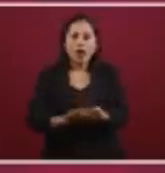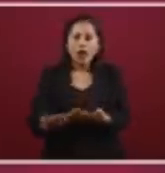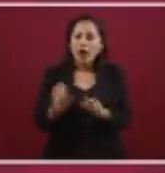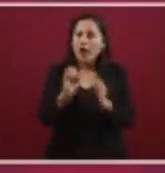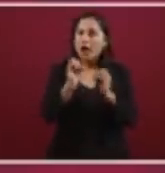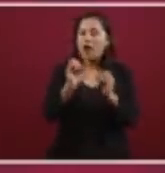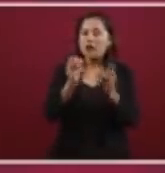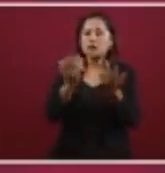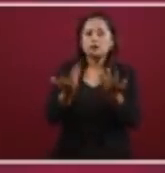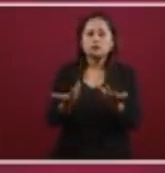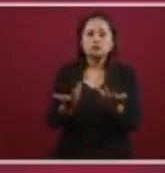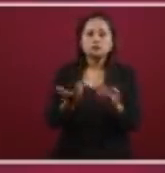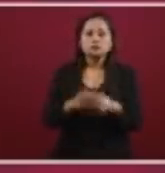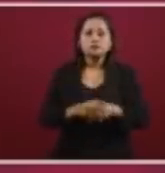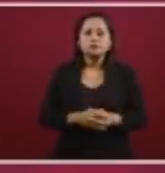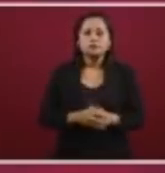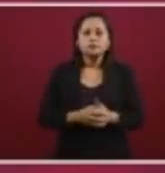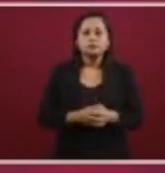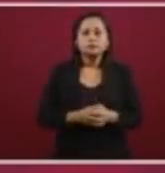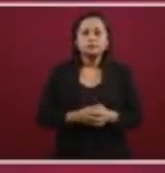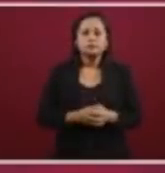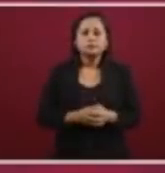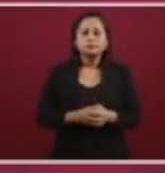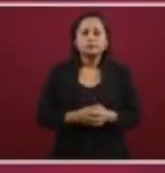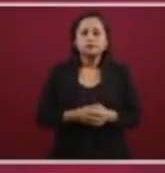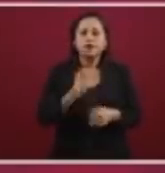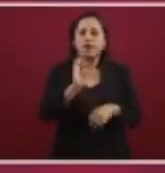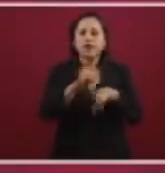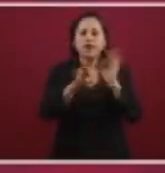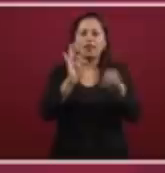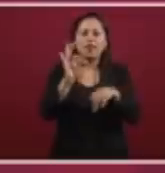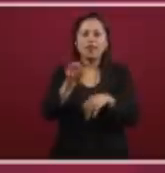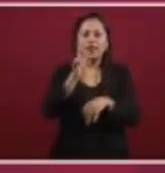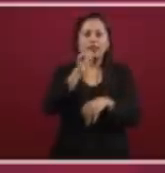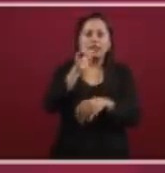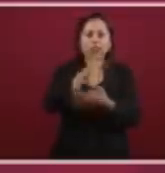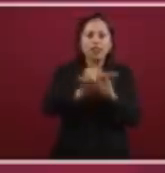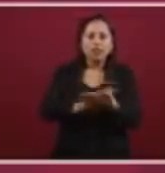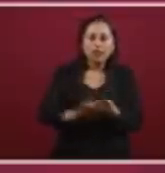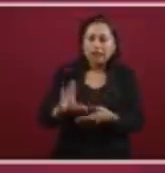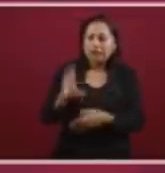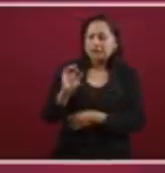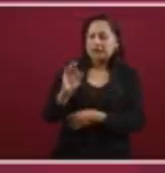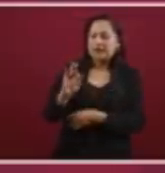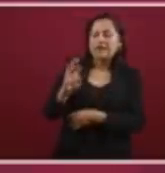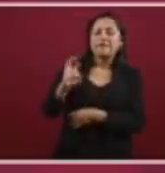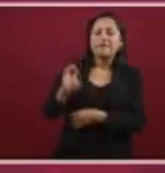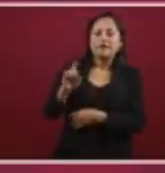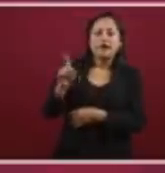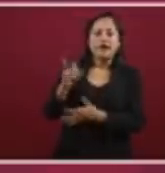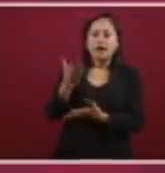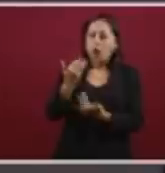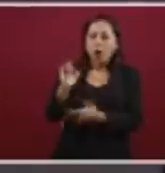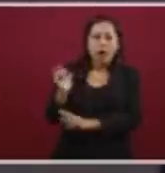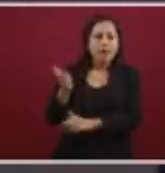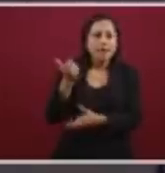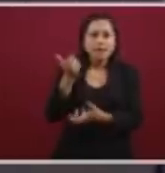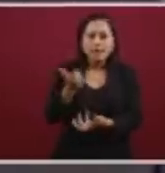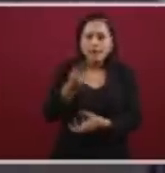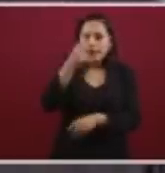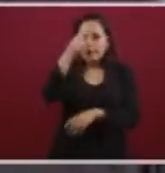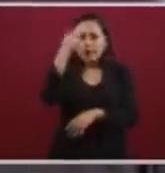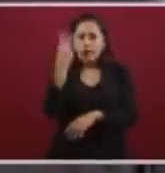y de que no tenía la comisión federal de electricidad recursos ni el país y que había que